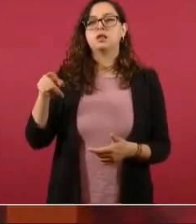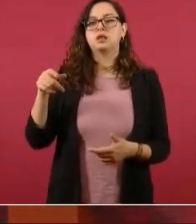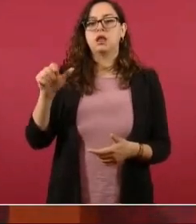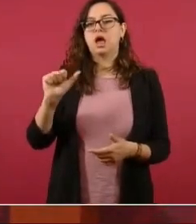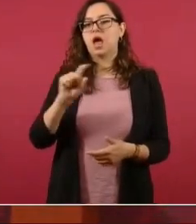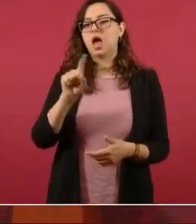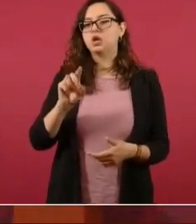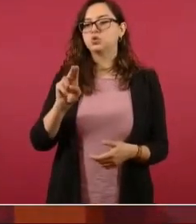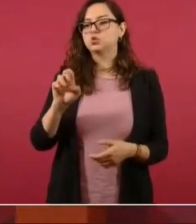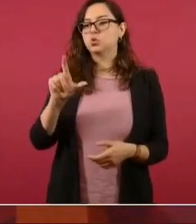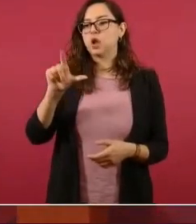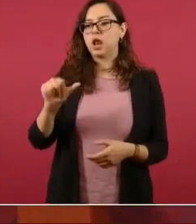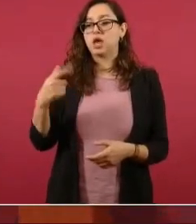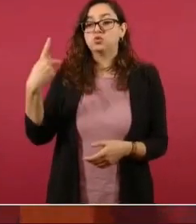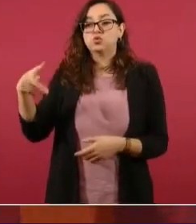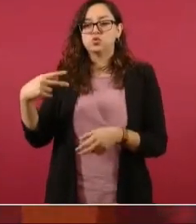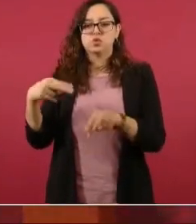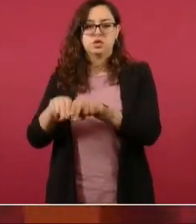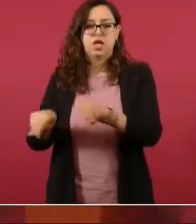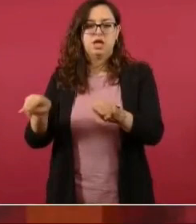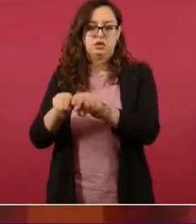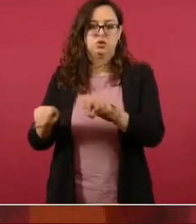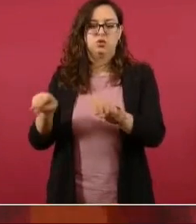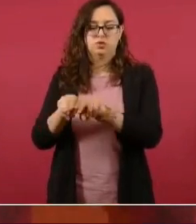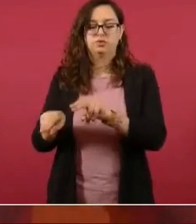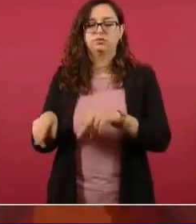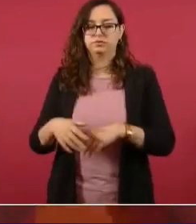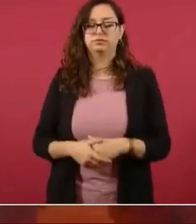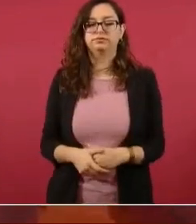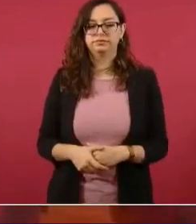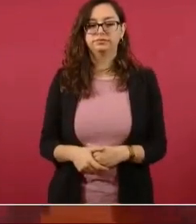Mariano Azuela, gran novela,